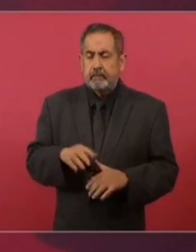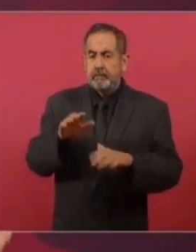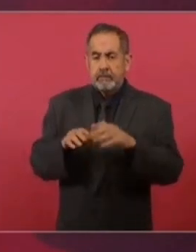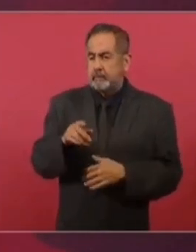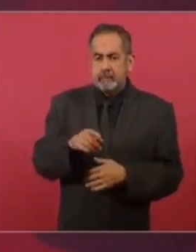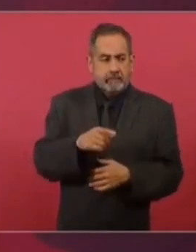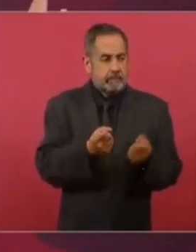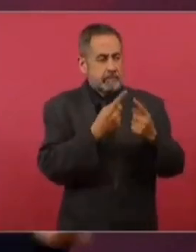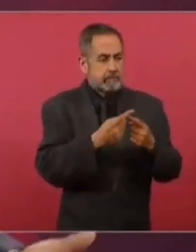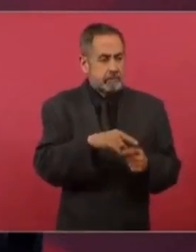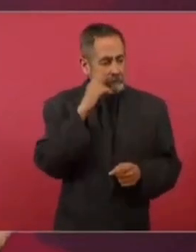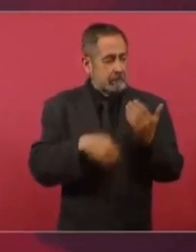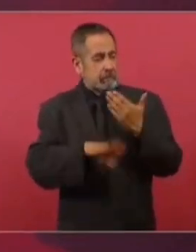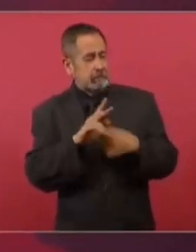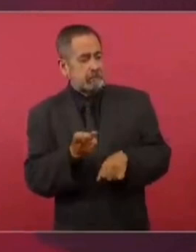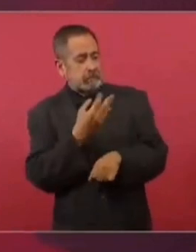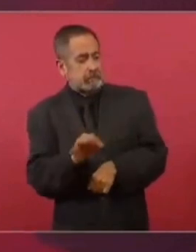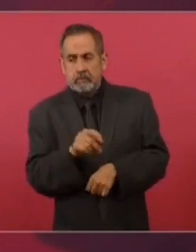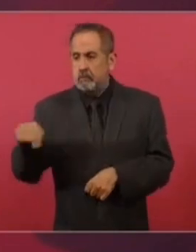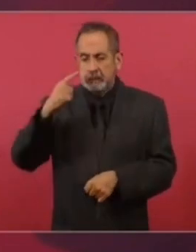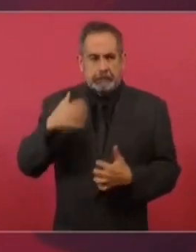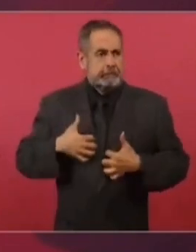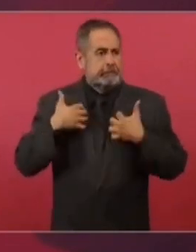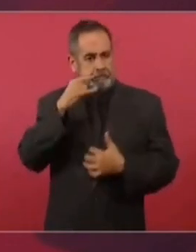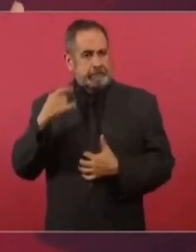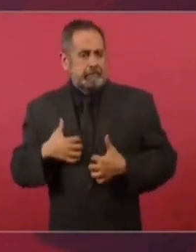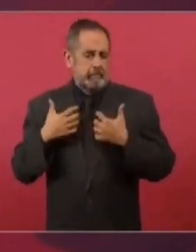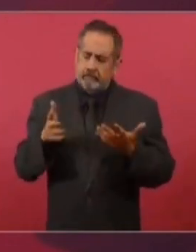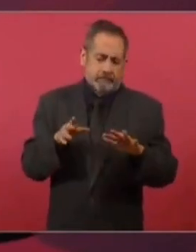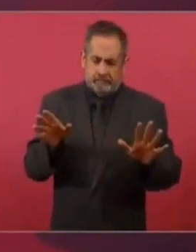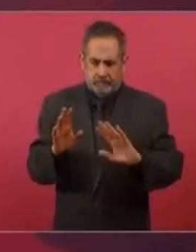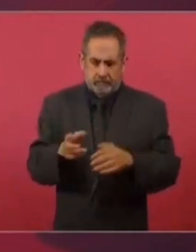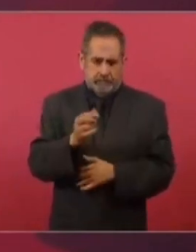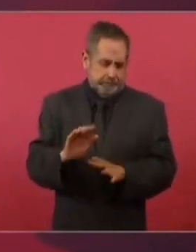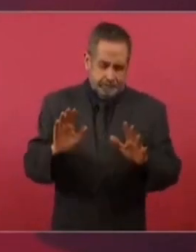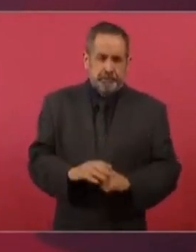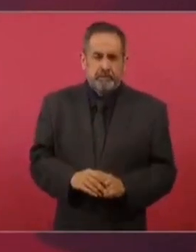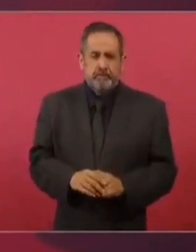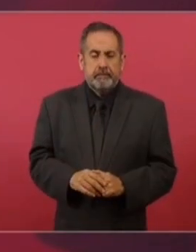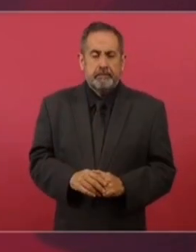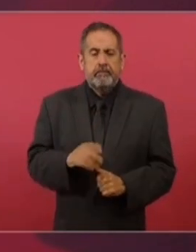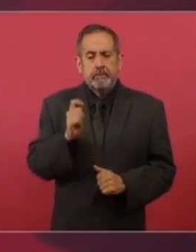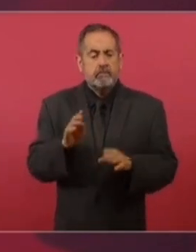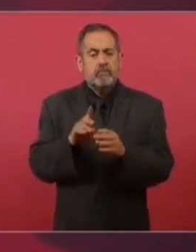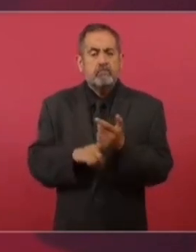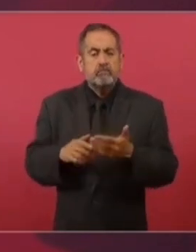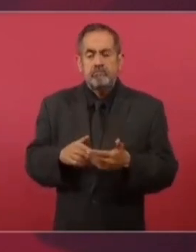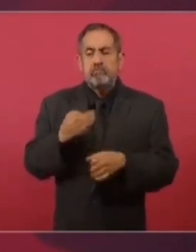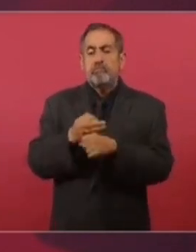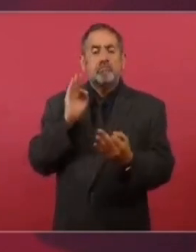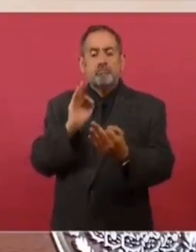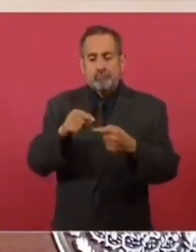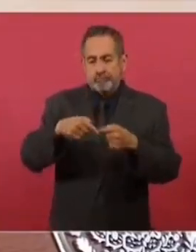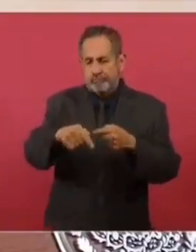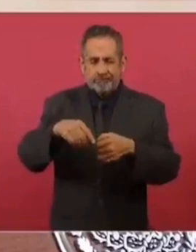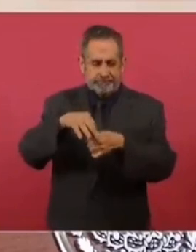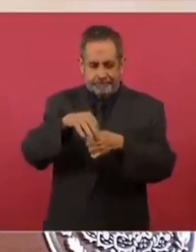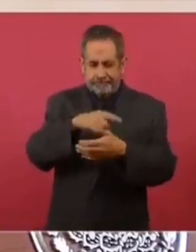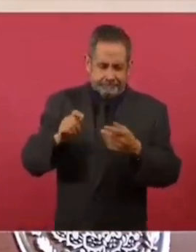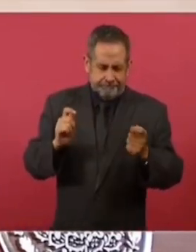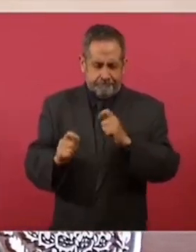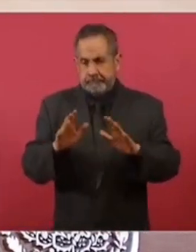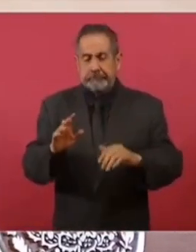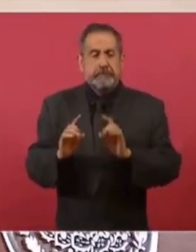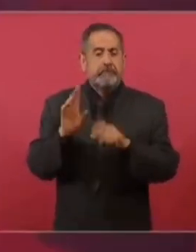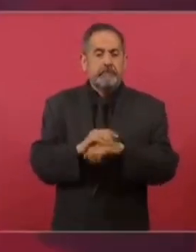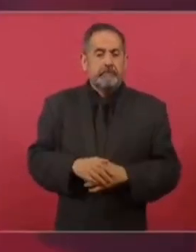respeto, la gente se molesta. Así son estas cosas. Y más cuando se está llevando a cabo un proceso de transformación. Entonces,